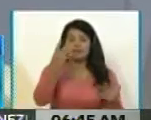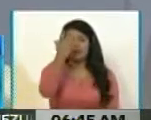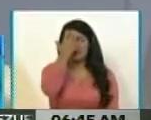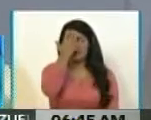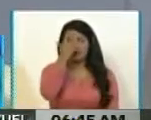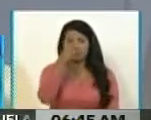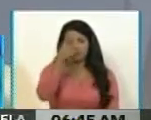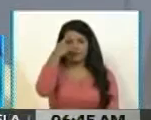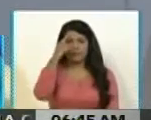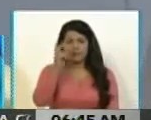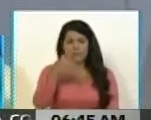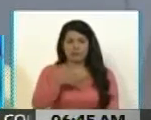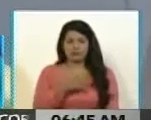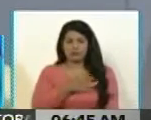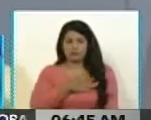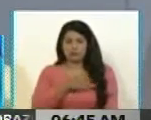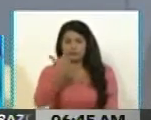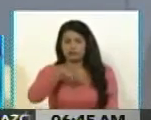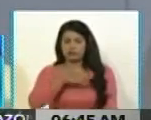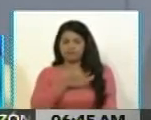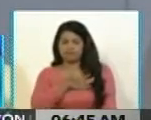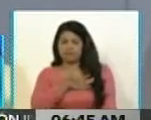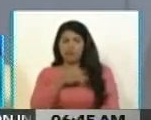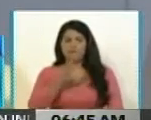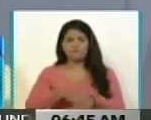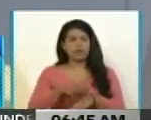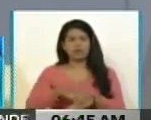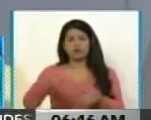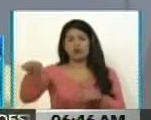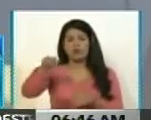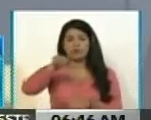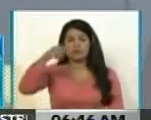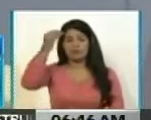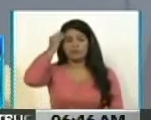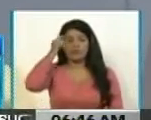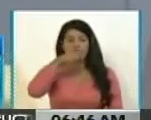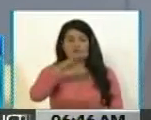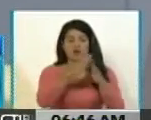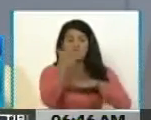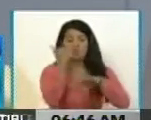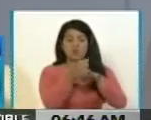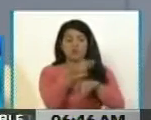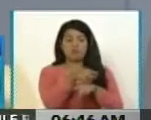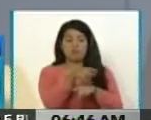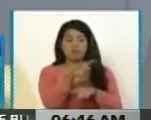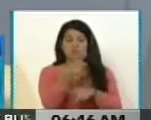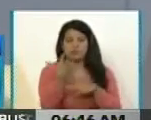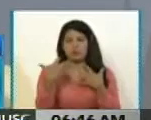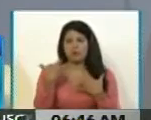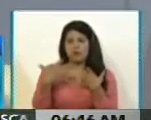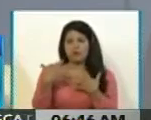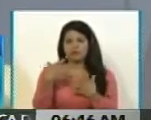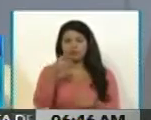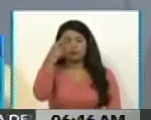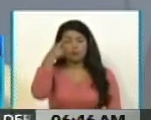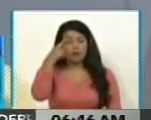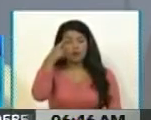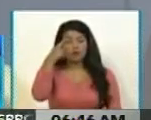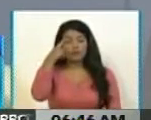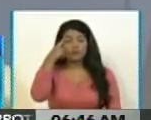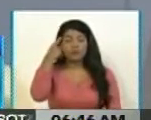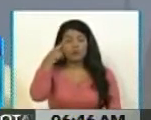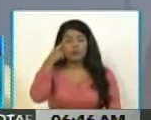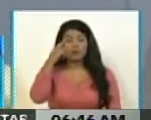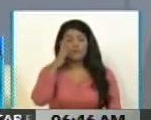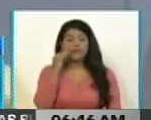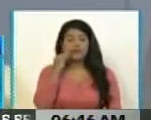era un tema muy sensible para la gente, porque además fue muy satanizada la gente de los barrios al respecto, ¿no? Y yo recuerdo una experiencia en un